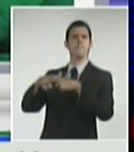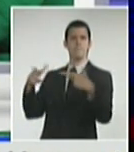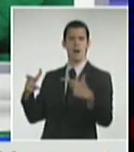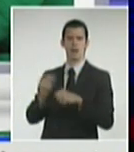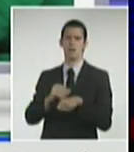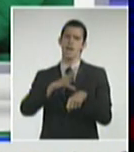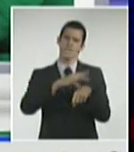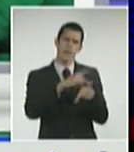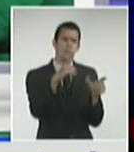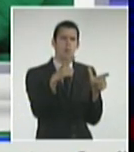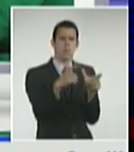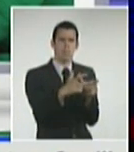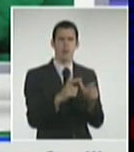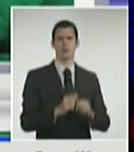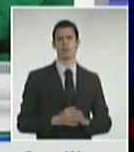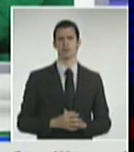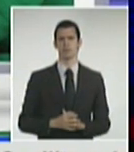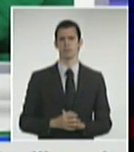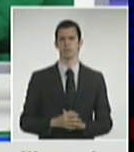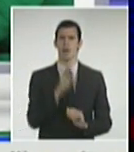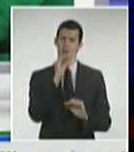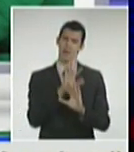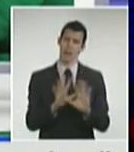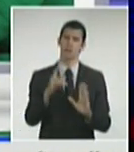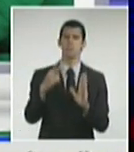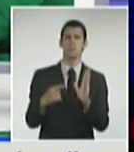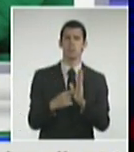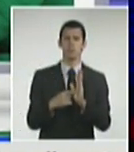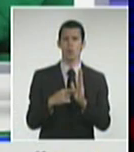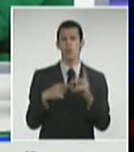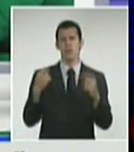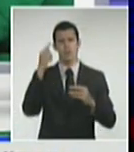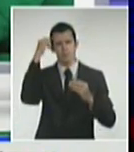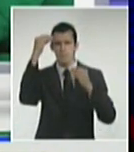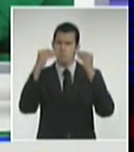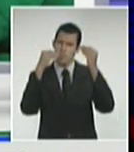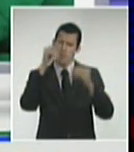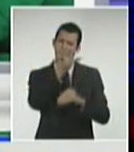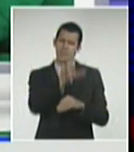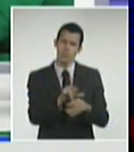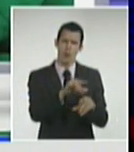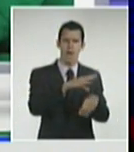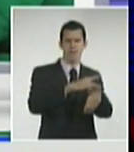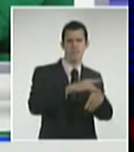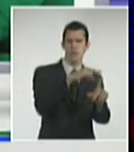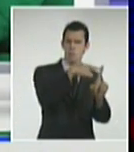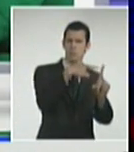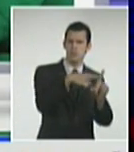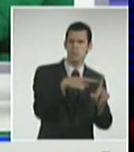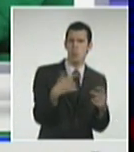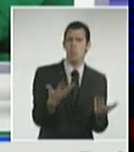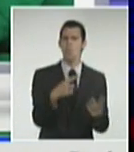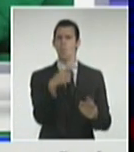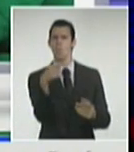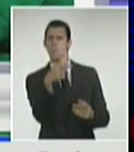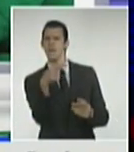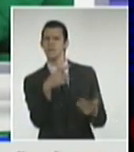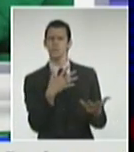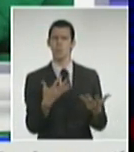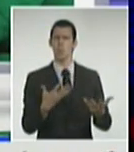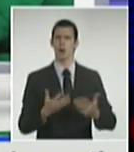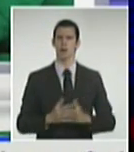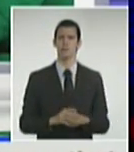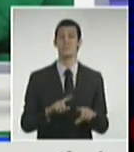todavía positivos y cuáles no. Porque realmente eso hace que se sobrecarguen